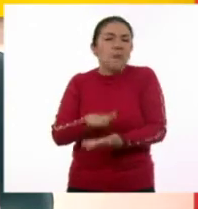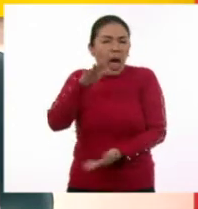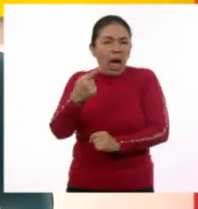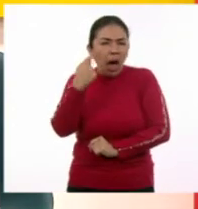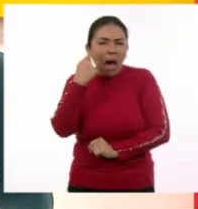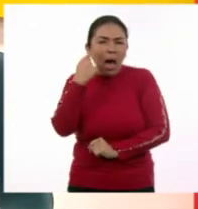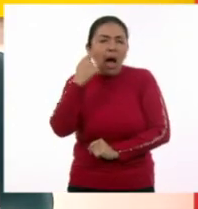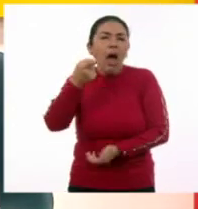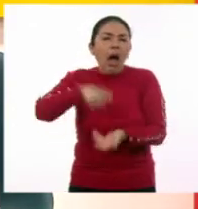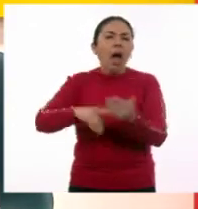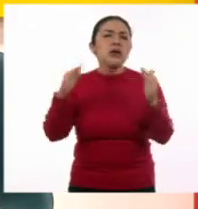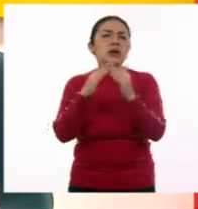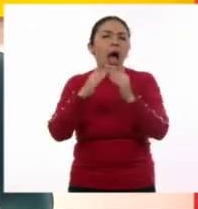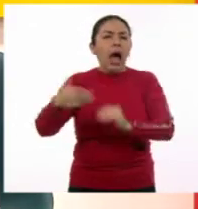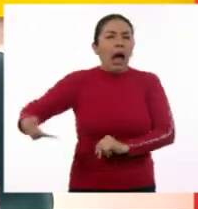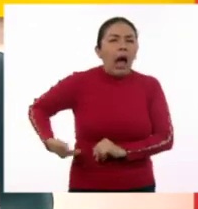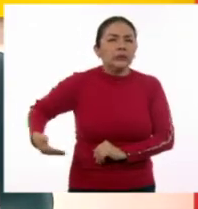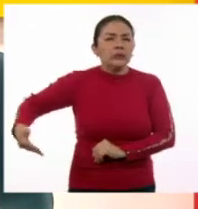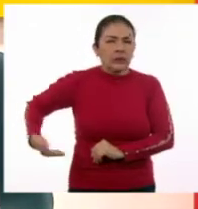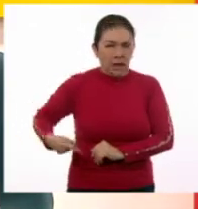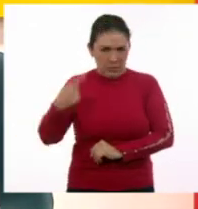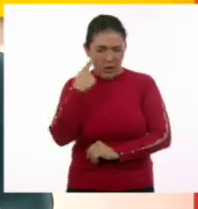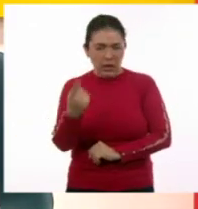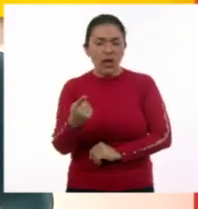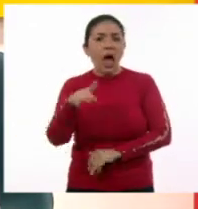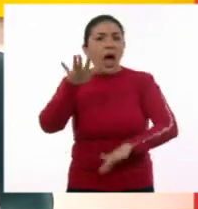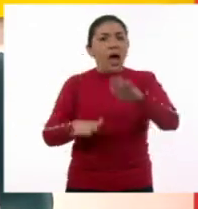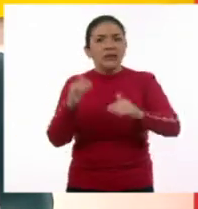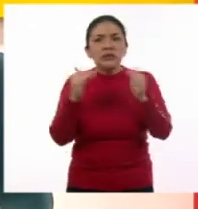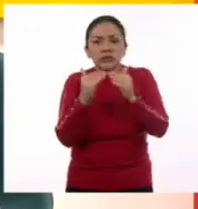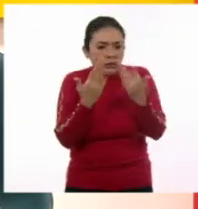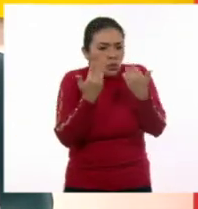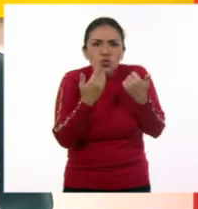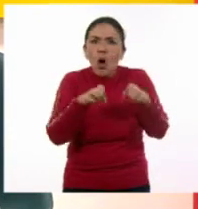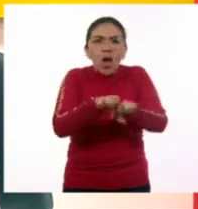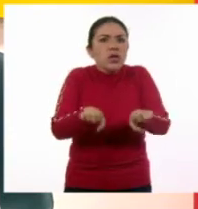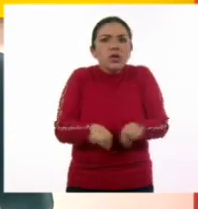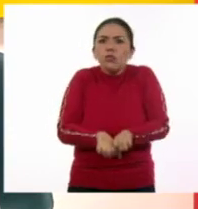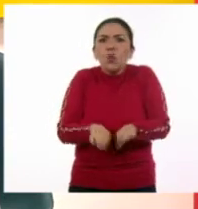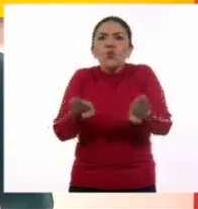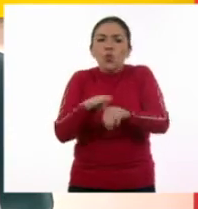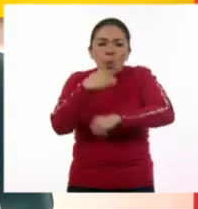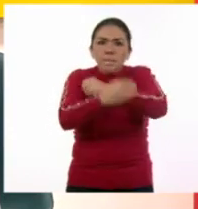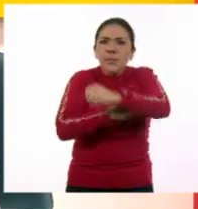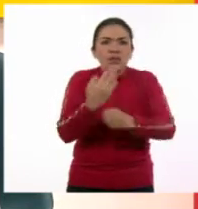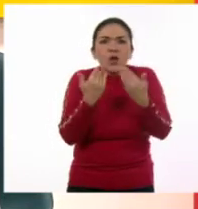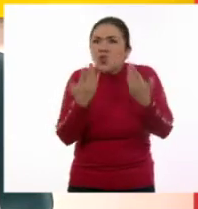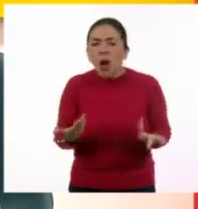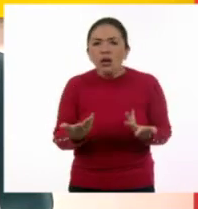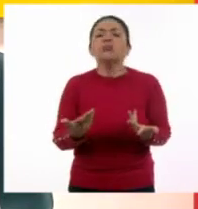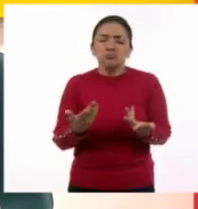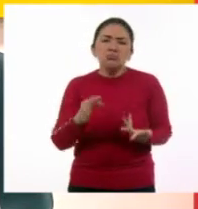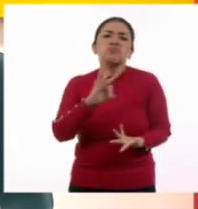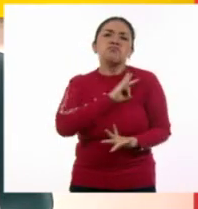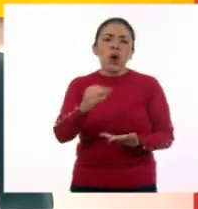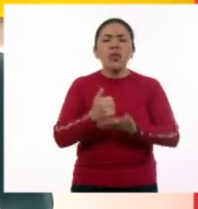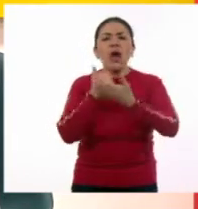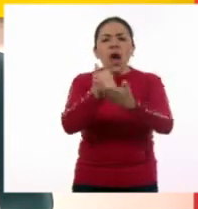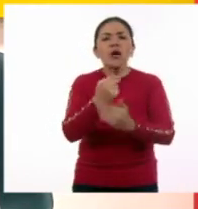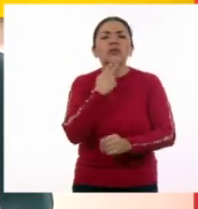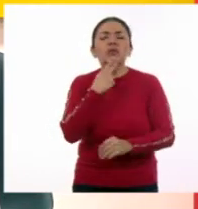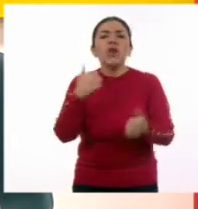de los accidentes es en casa y la mayoría veces en casa no tenemos el equipo necesario nos podemos ayudar y